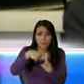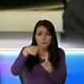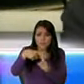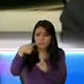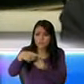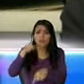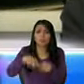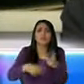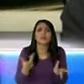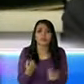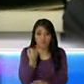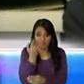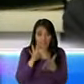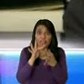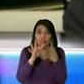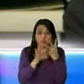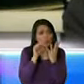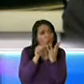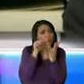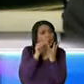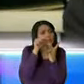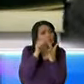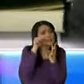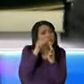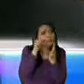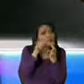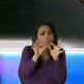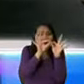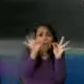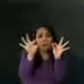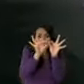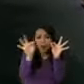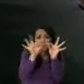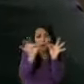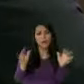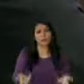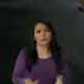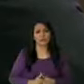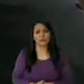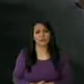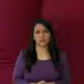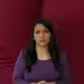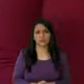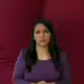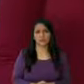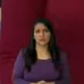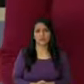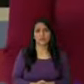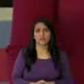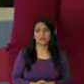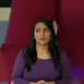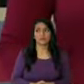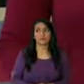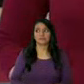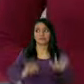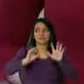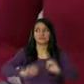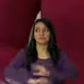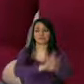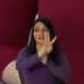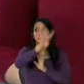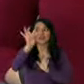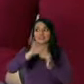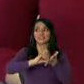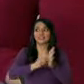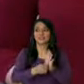¿Qué está contando? Con los dedos. Con ábaco. Informó Javier Gallo. Son las